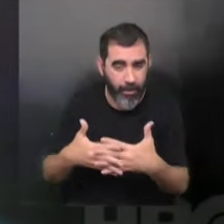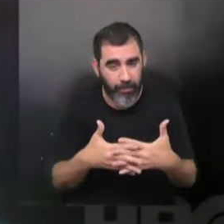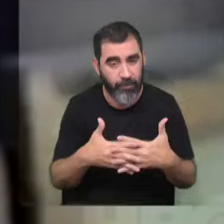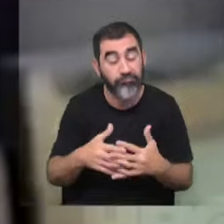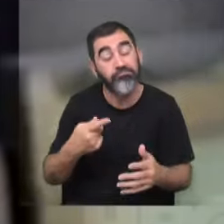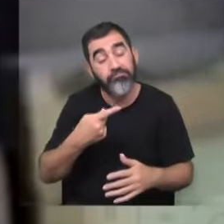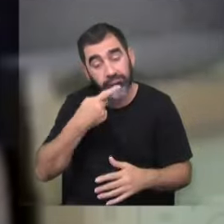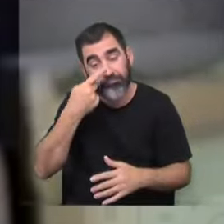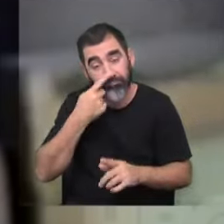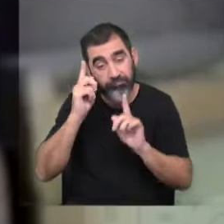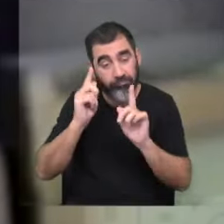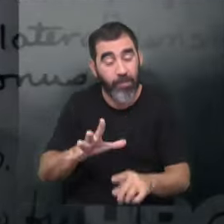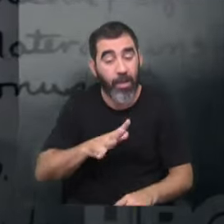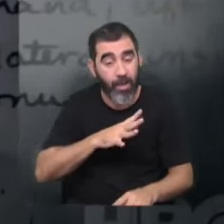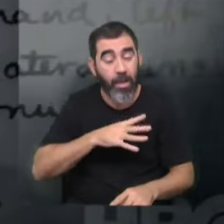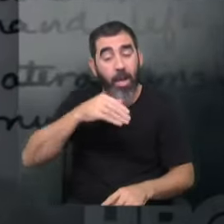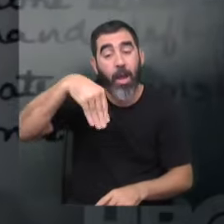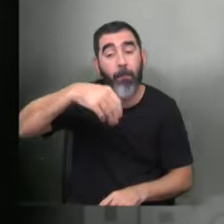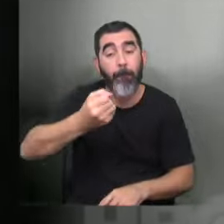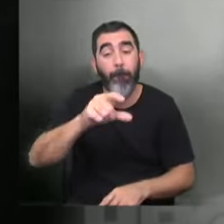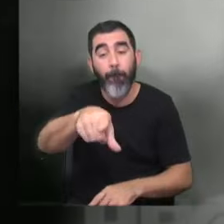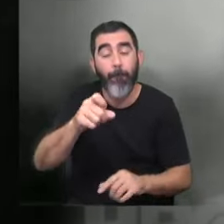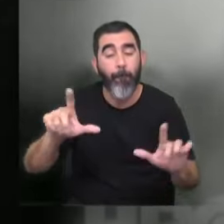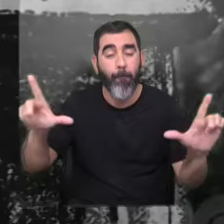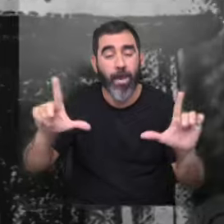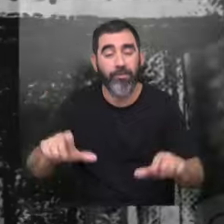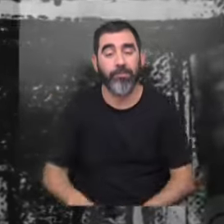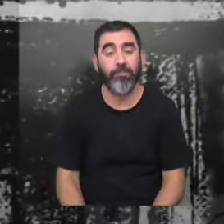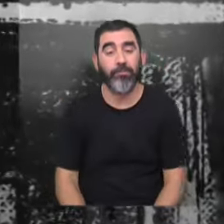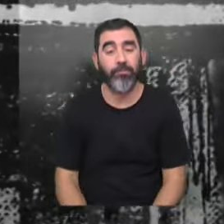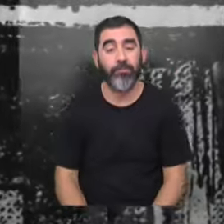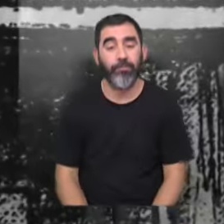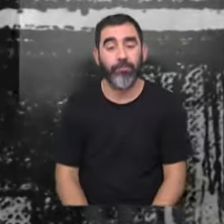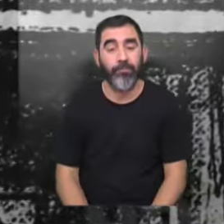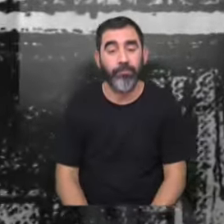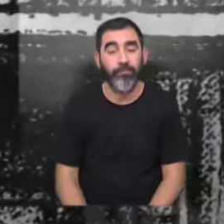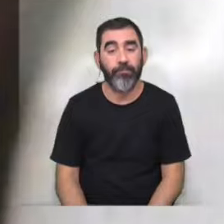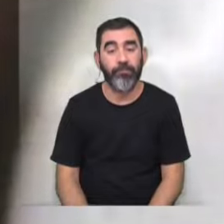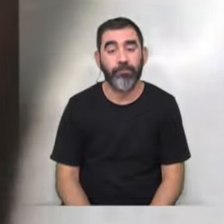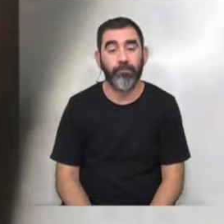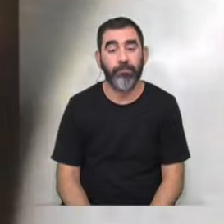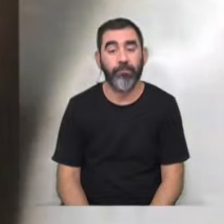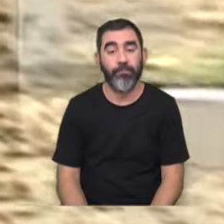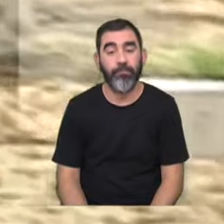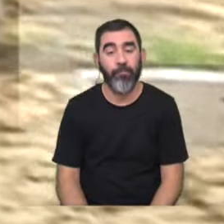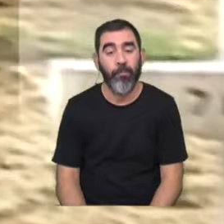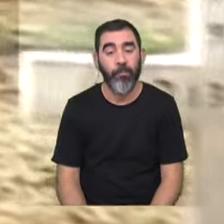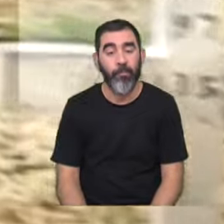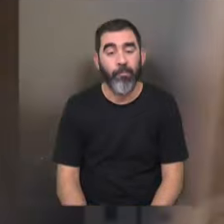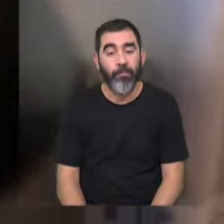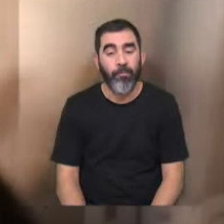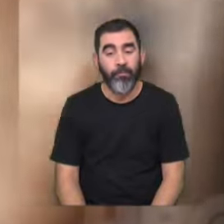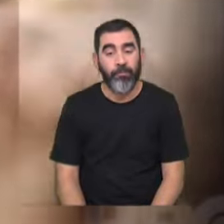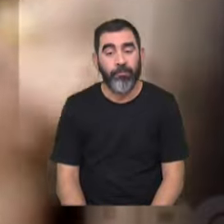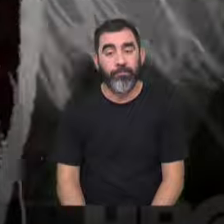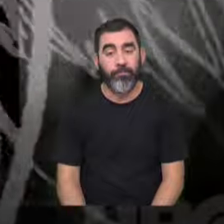muy interesante, repito, está en Max. Early ongoing abuse. The social, the psychological, the